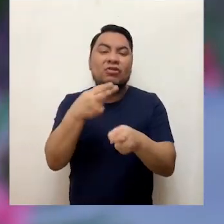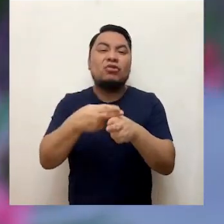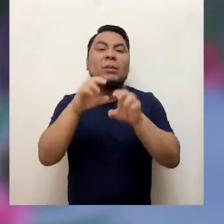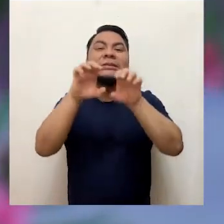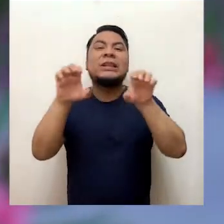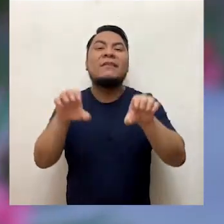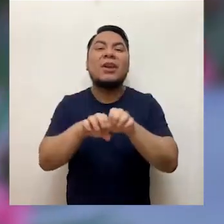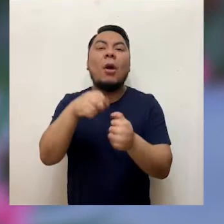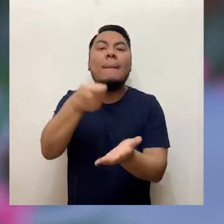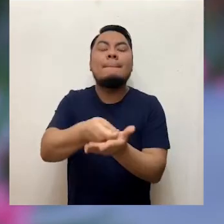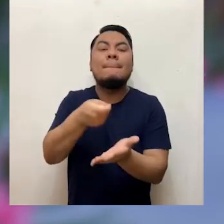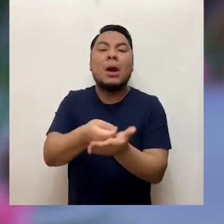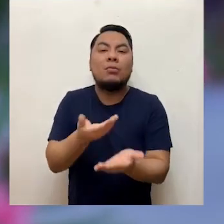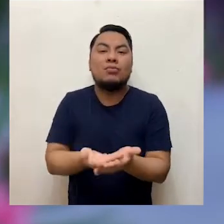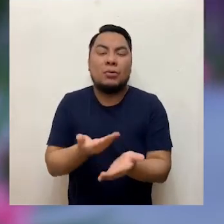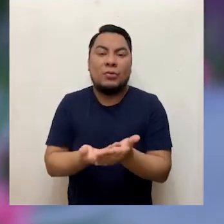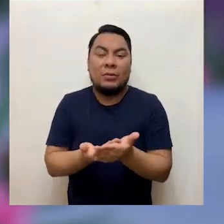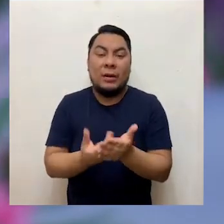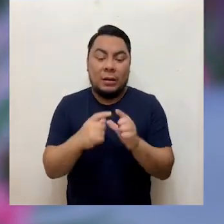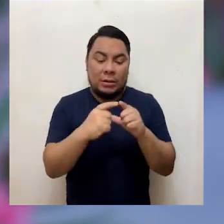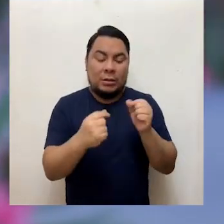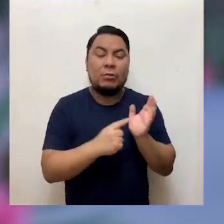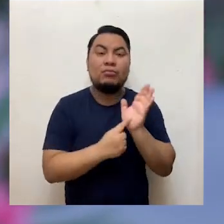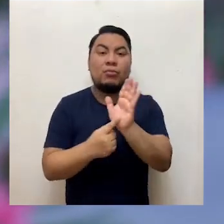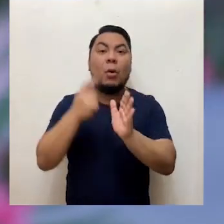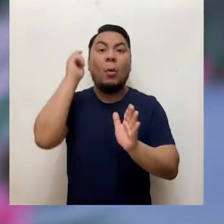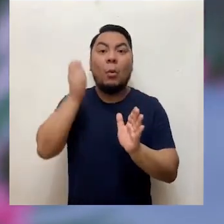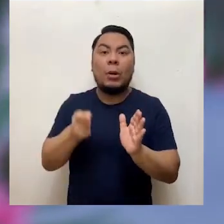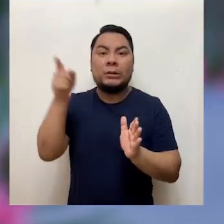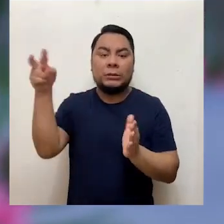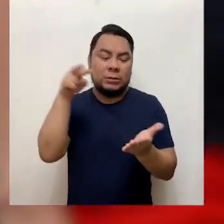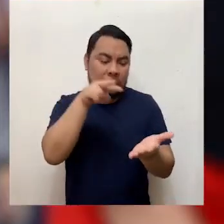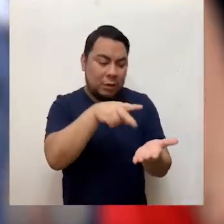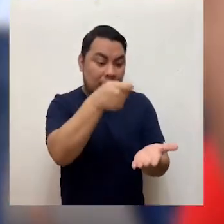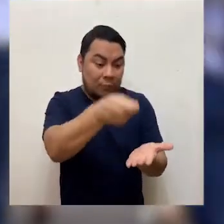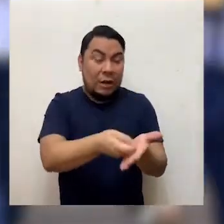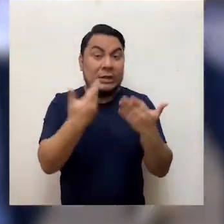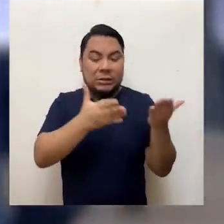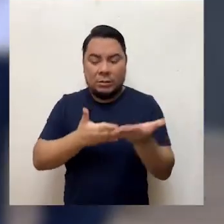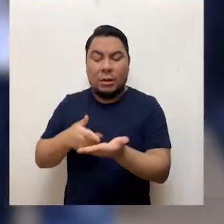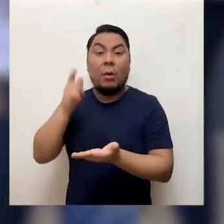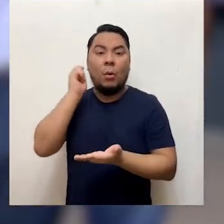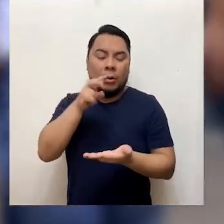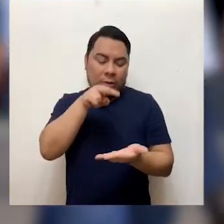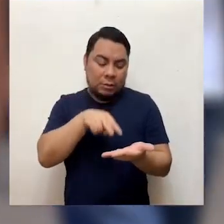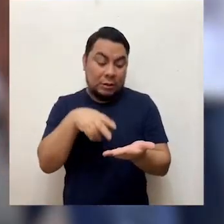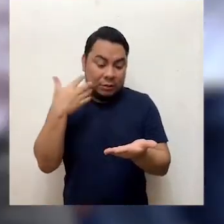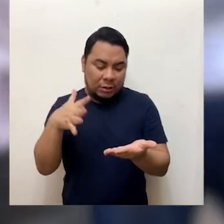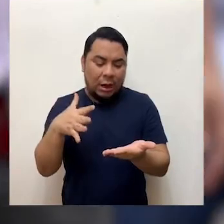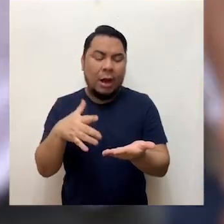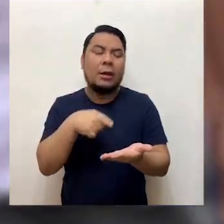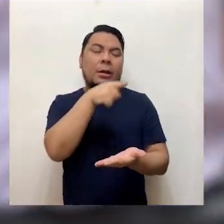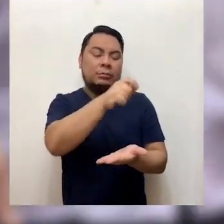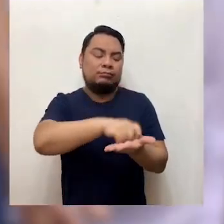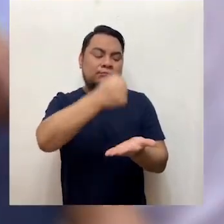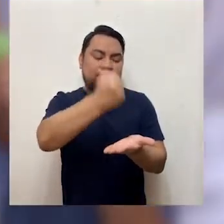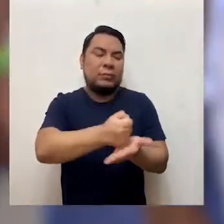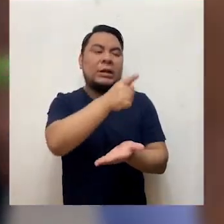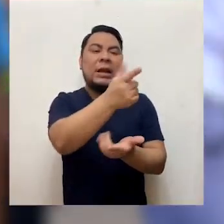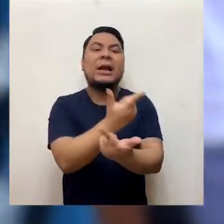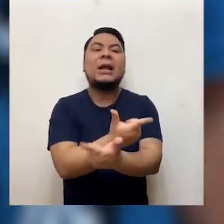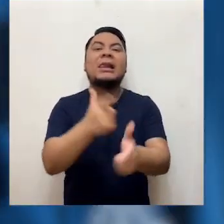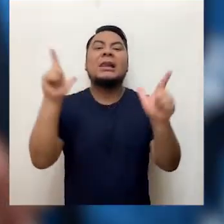certificación de pago a través de un voucher. Cumplida esta formalidad, el juez dispone la inmediata libertad del